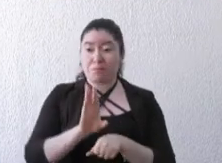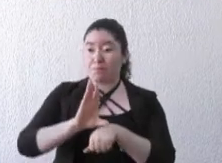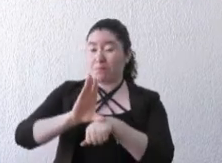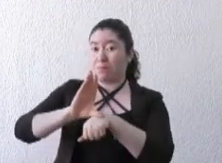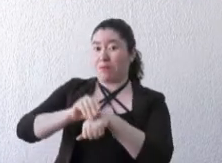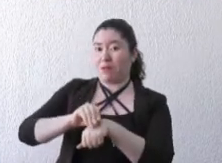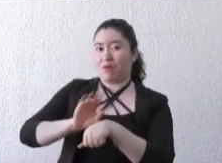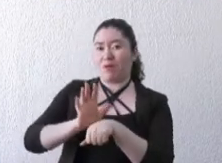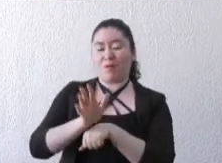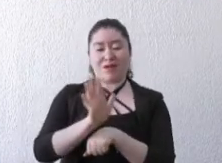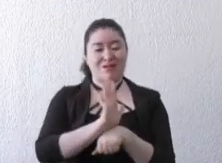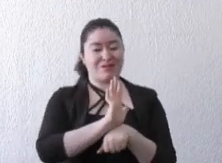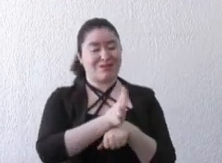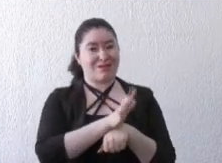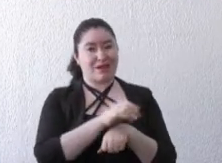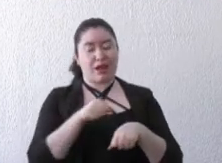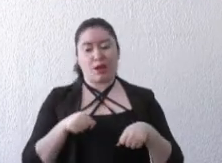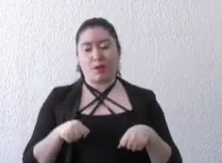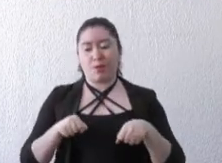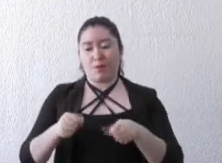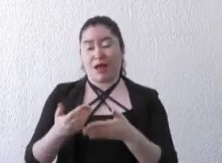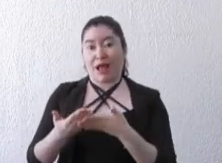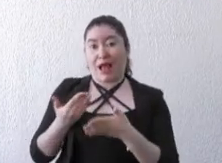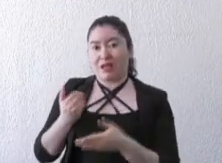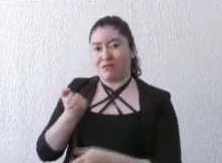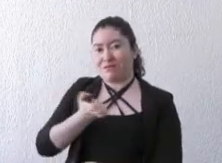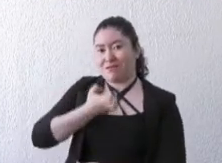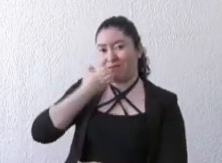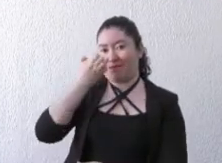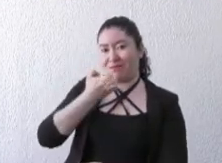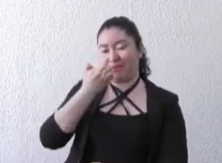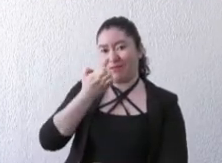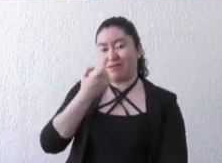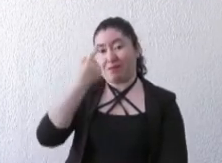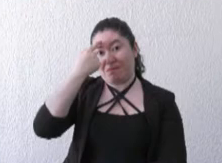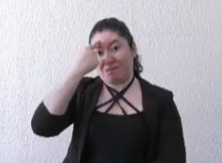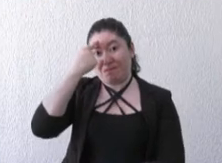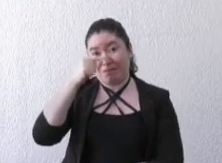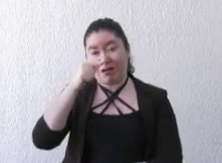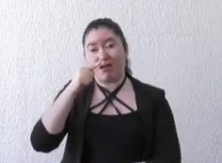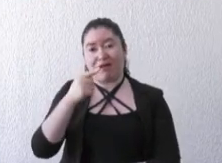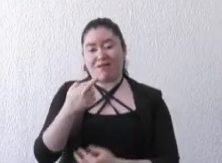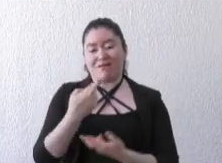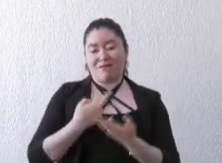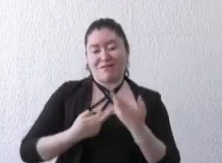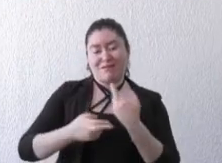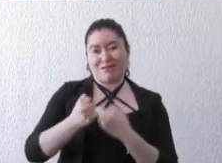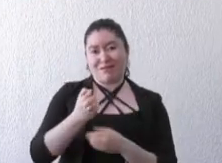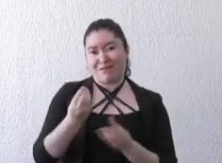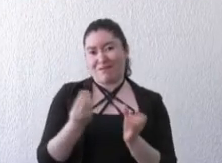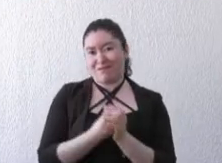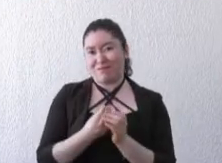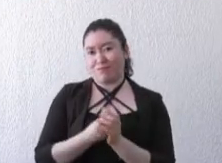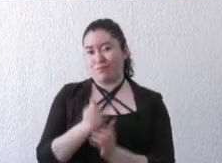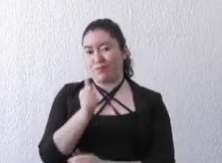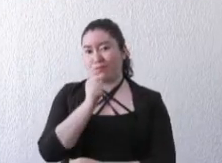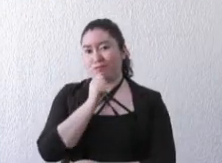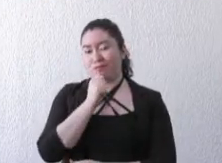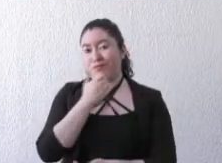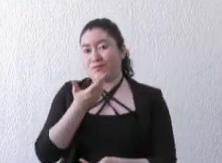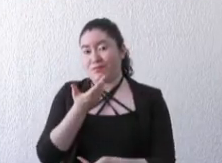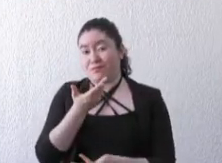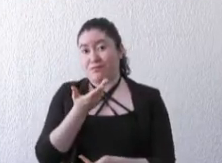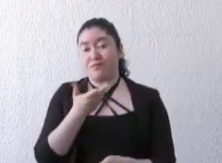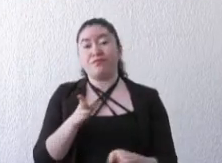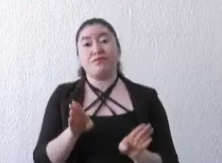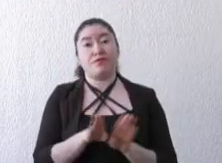cines y centros comerciales antes que planteles educativos para que se realicen clases presenciales. Y queríamos conocer su